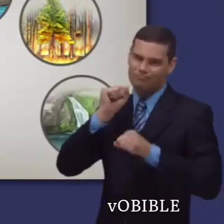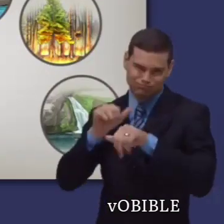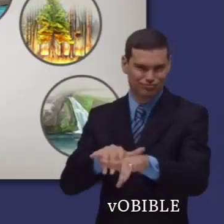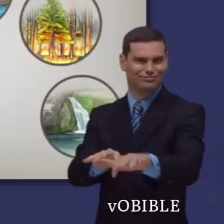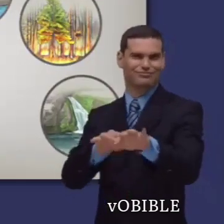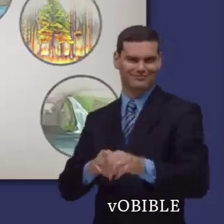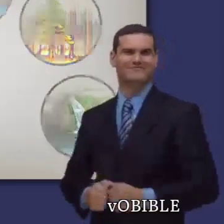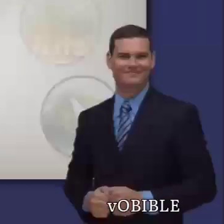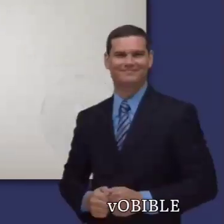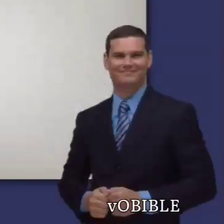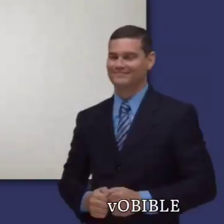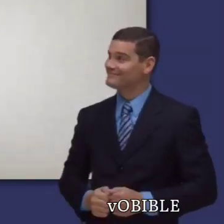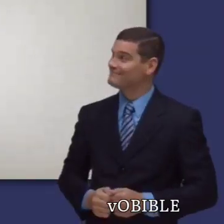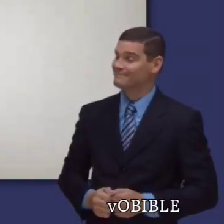manantial.